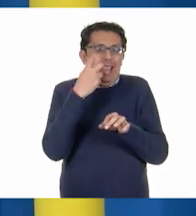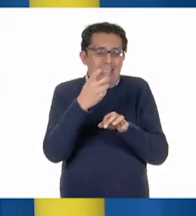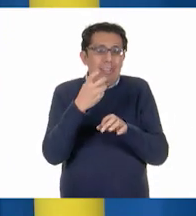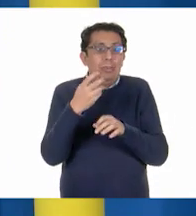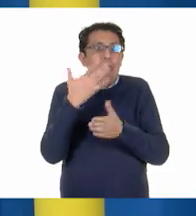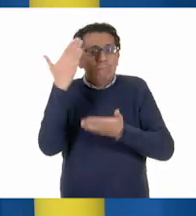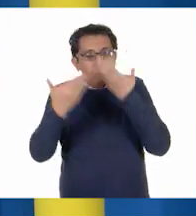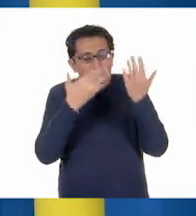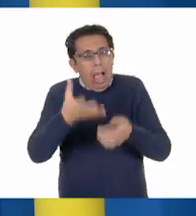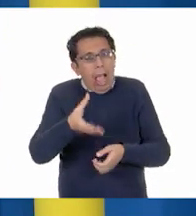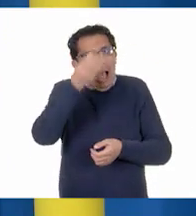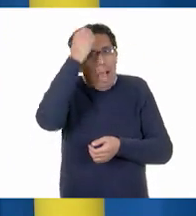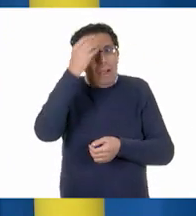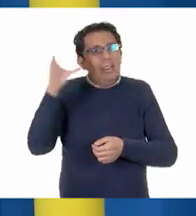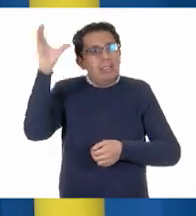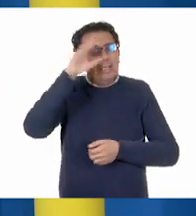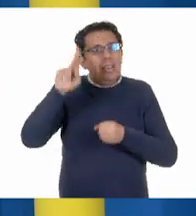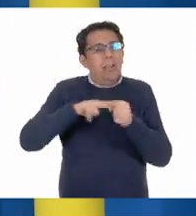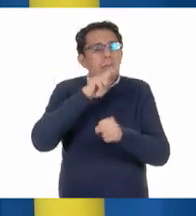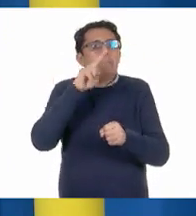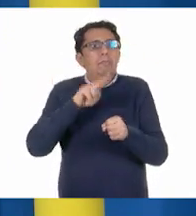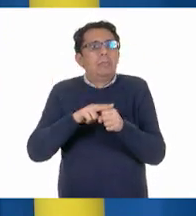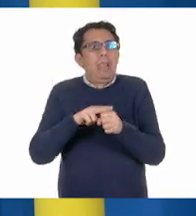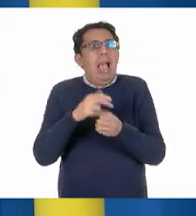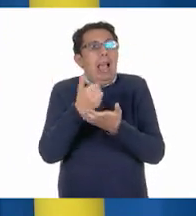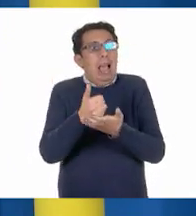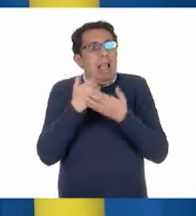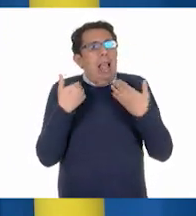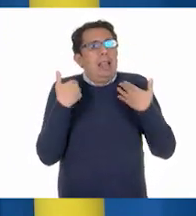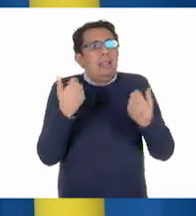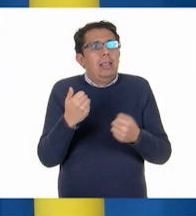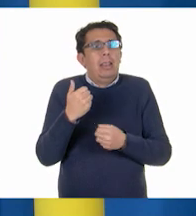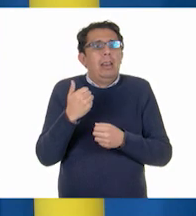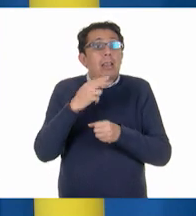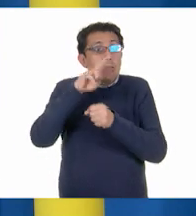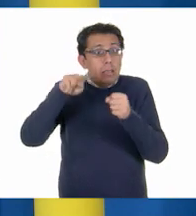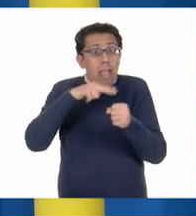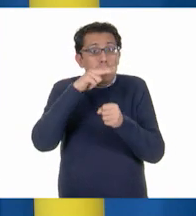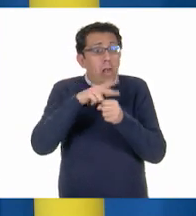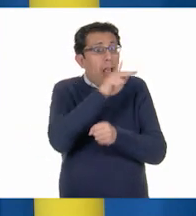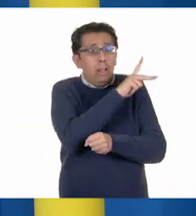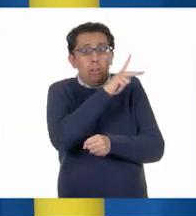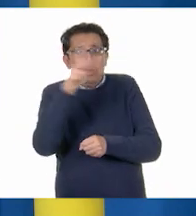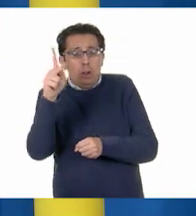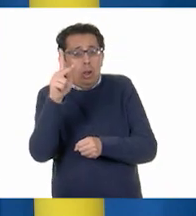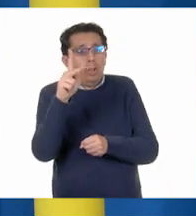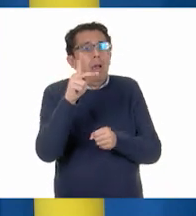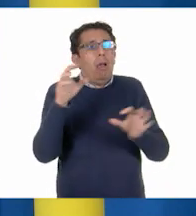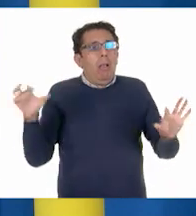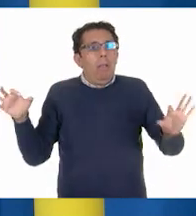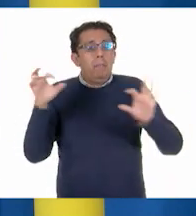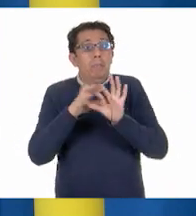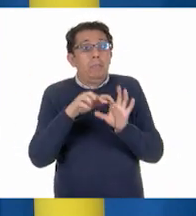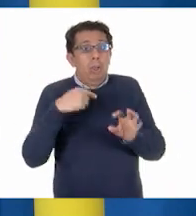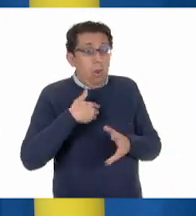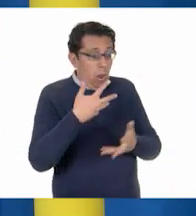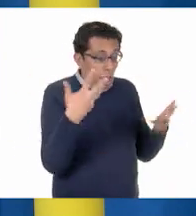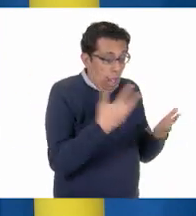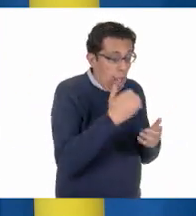cuenta? Porque entendemos que todo en la naturaleza está conectado, ya que a cada acción corresponde una